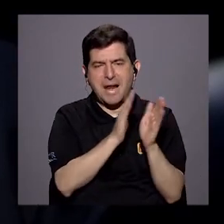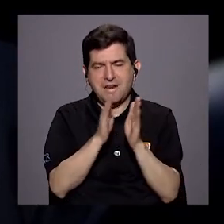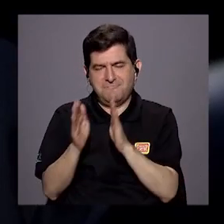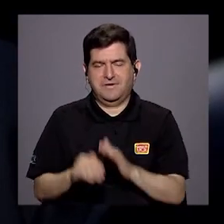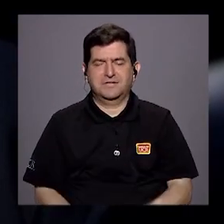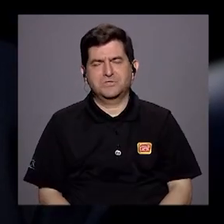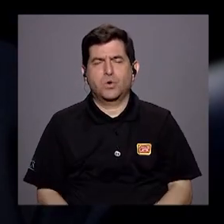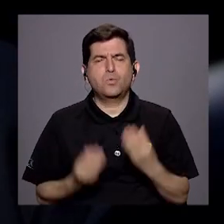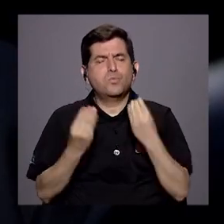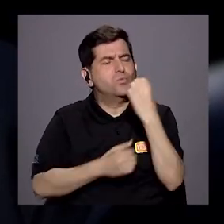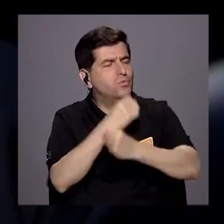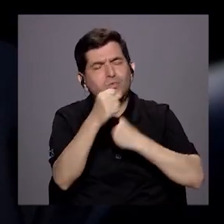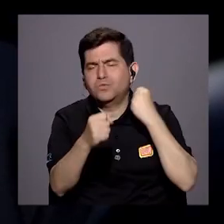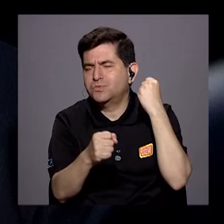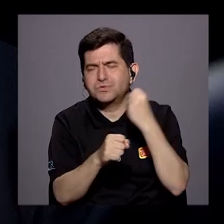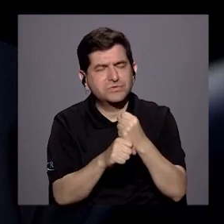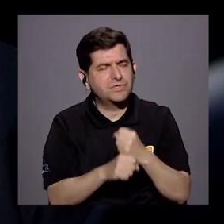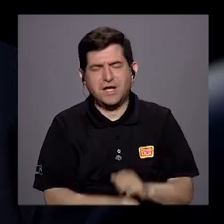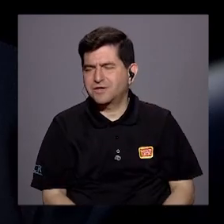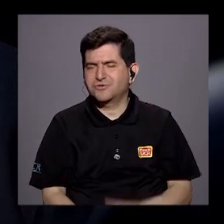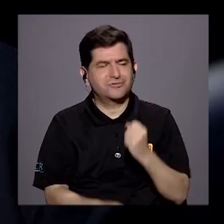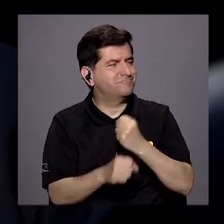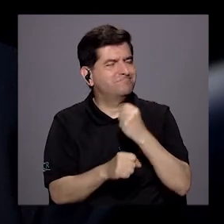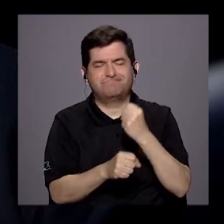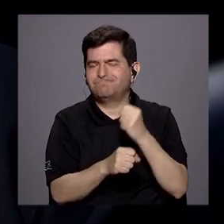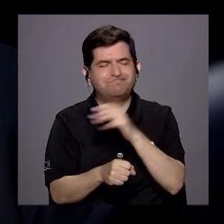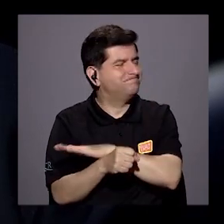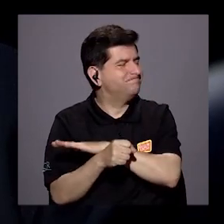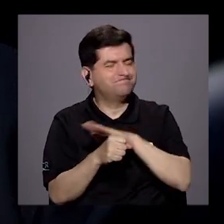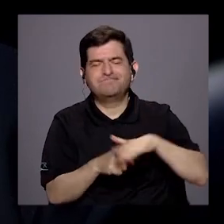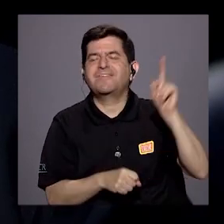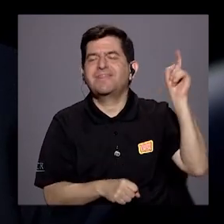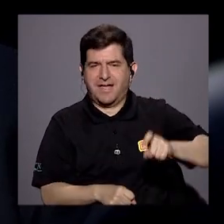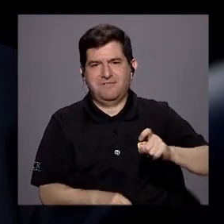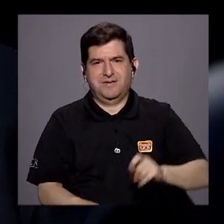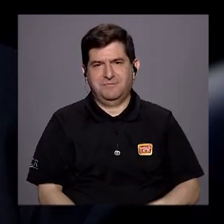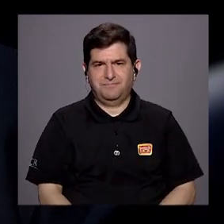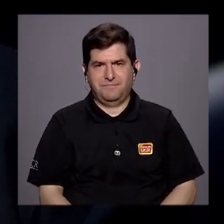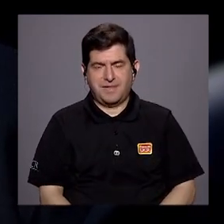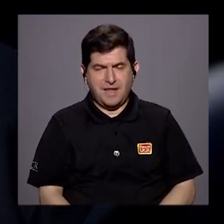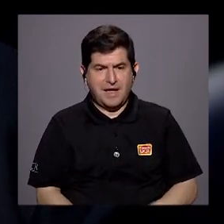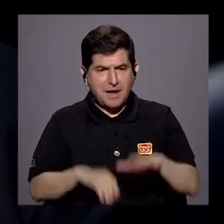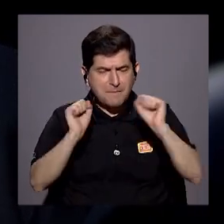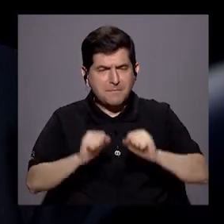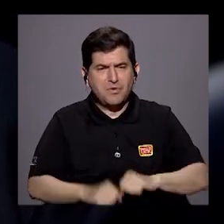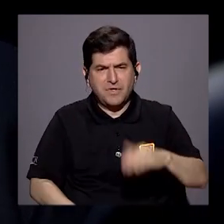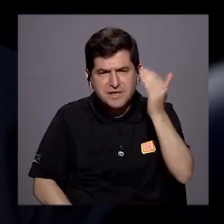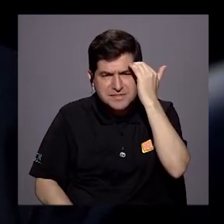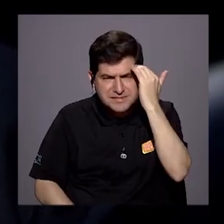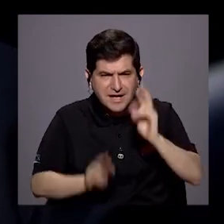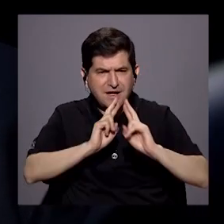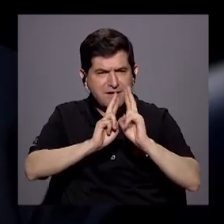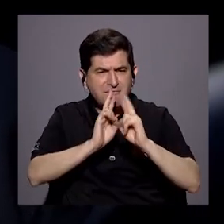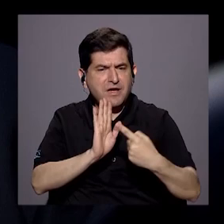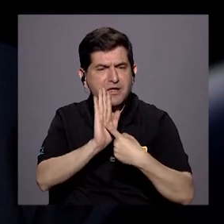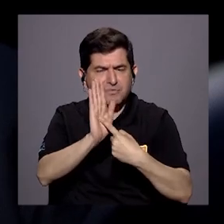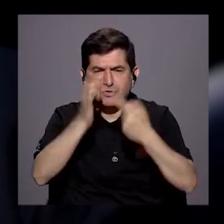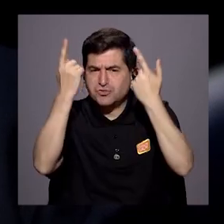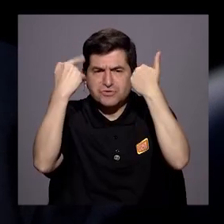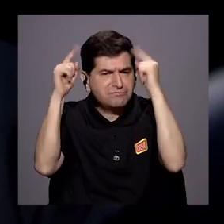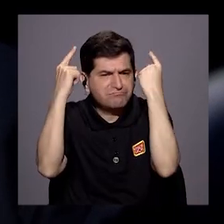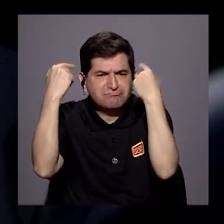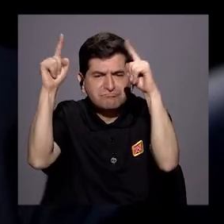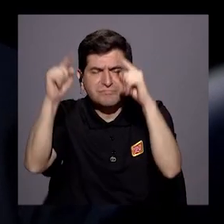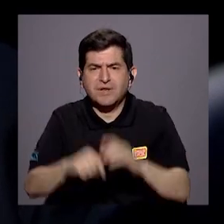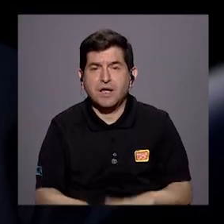planificación durante muchos años no estaba haciendo todo tenía que haber estado haciendo en medir resultados en